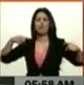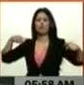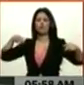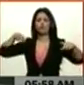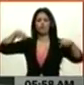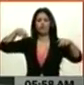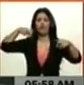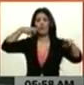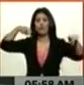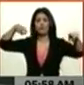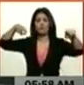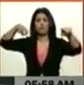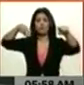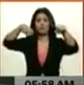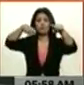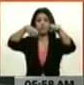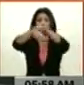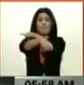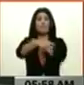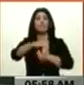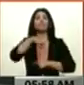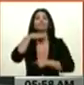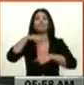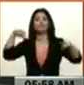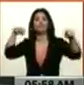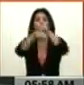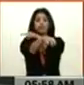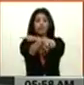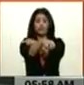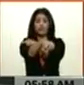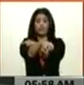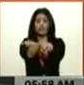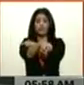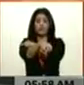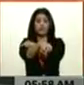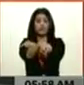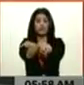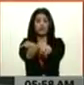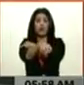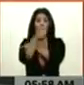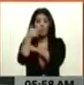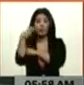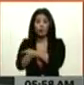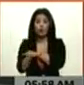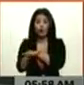Y venía a trabajar de una cadena de comida rápida. No venía ni de manifestar en contra, ni a favor,